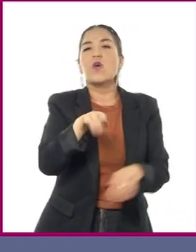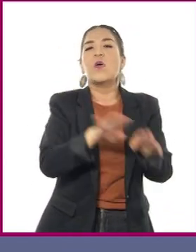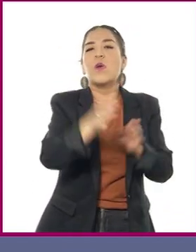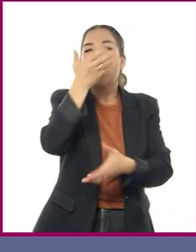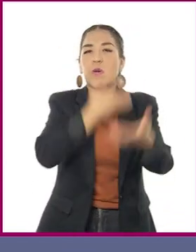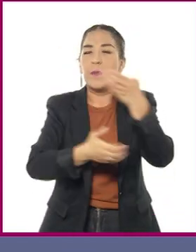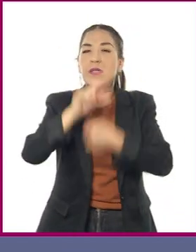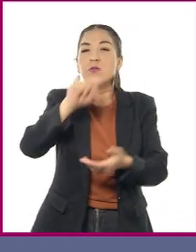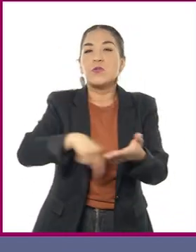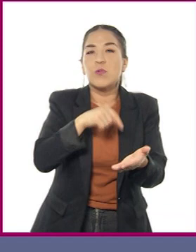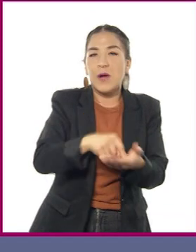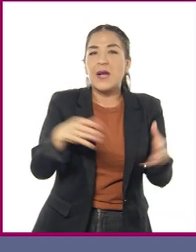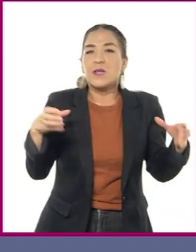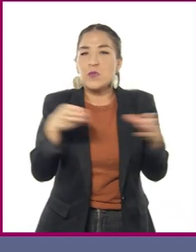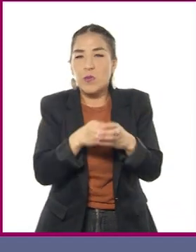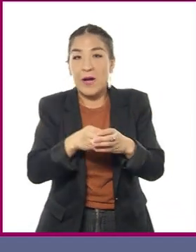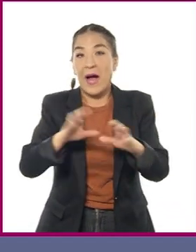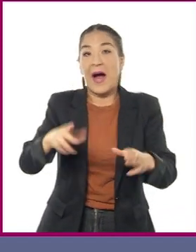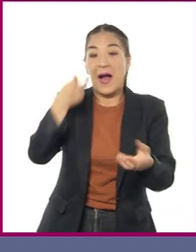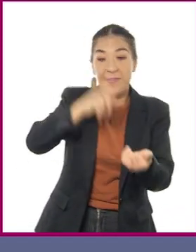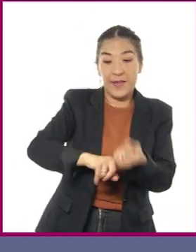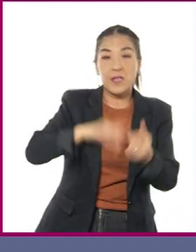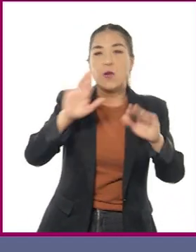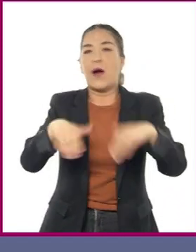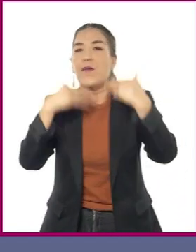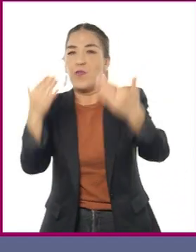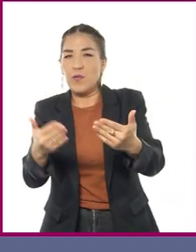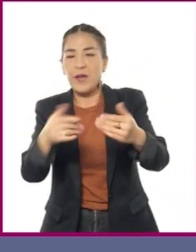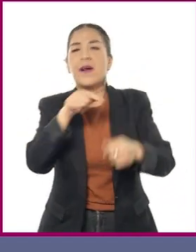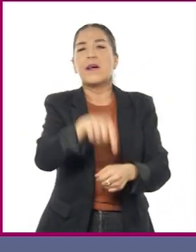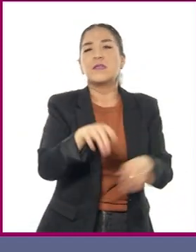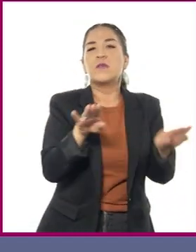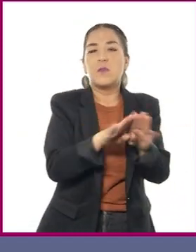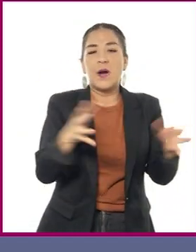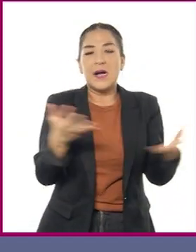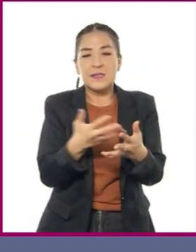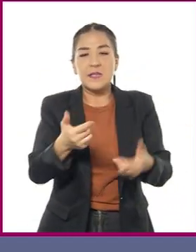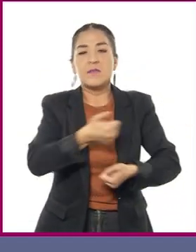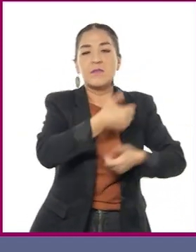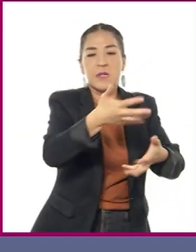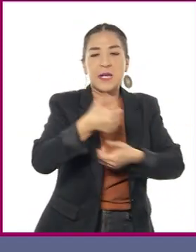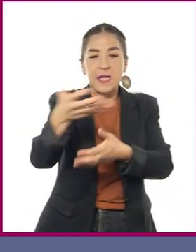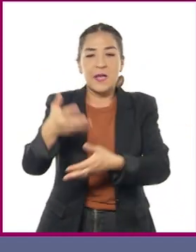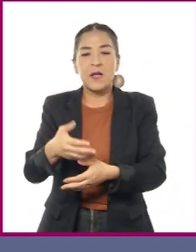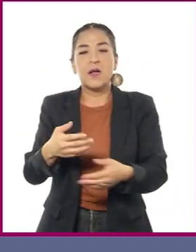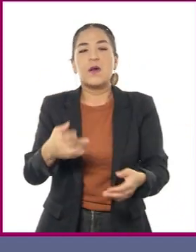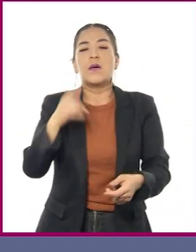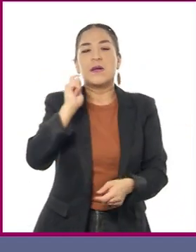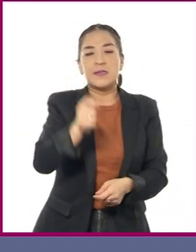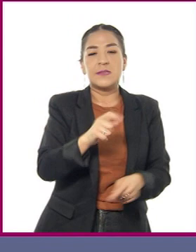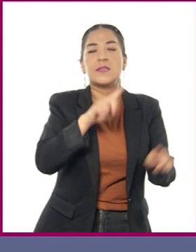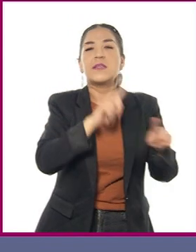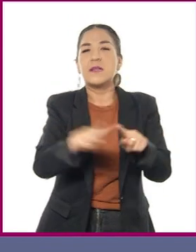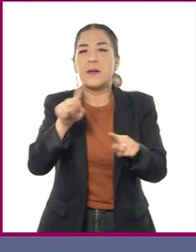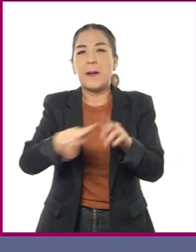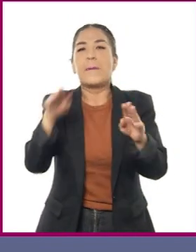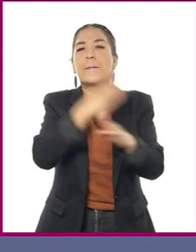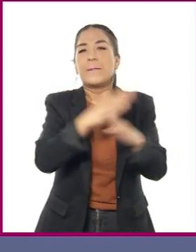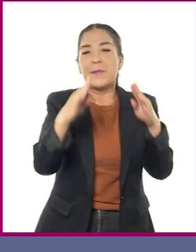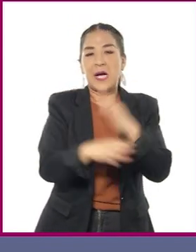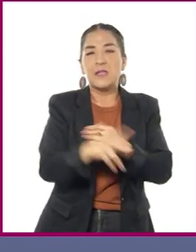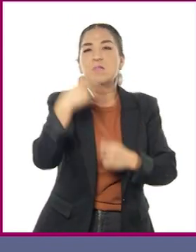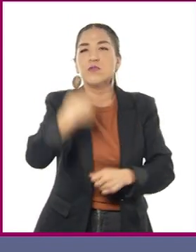comercio local, interior y exterior, que se realiza por importación y exportación de los productos